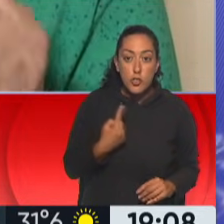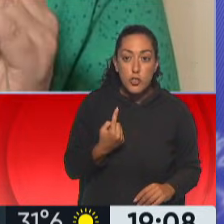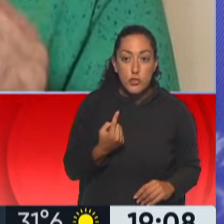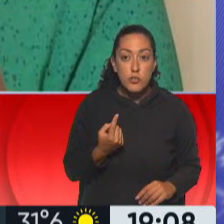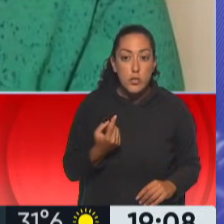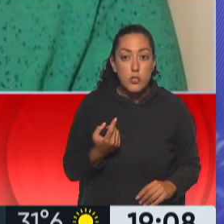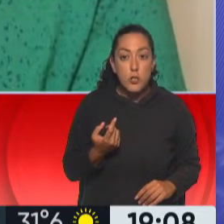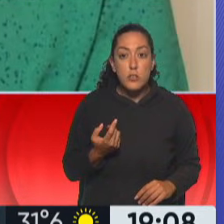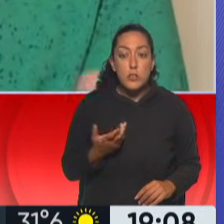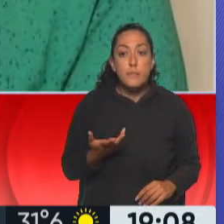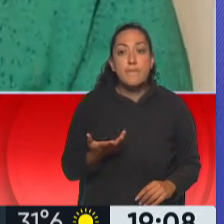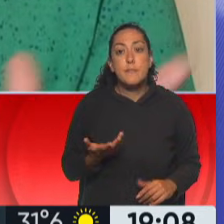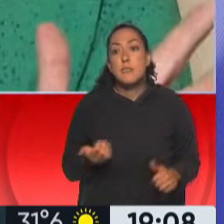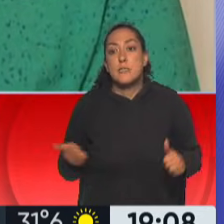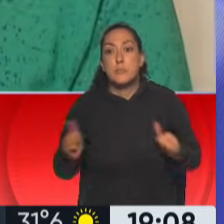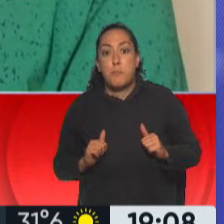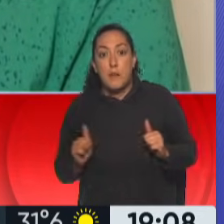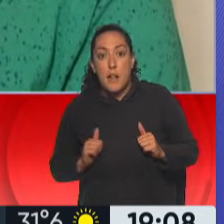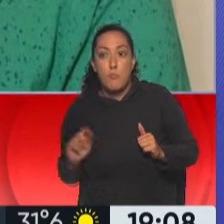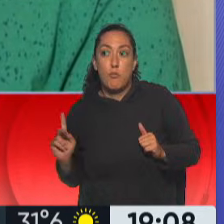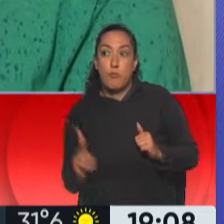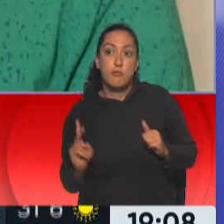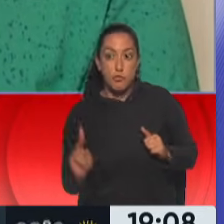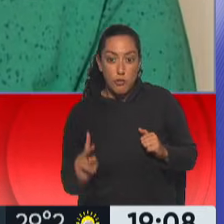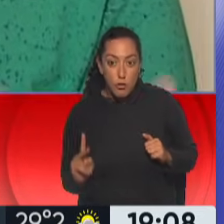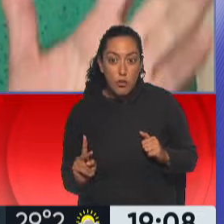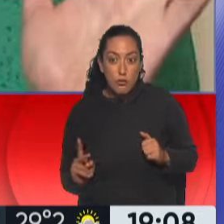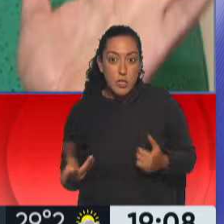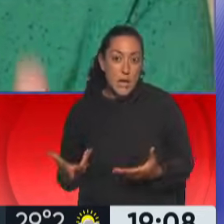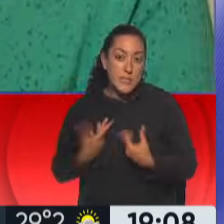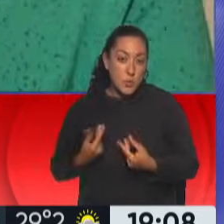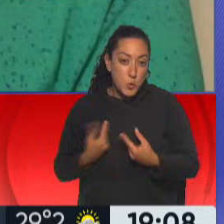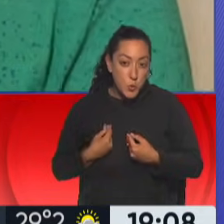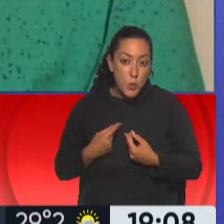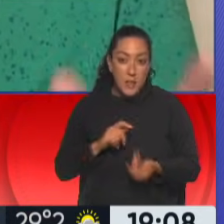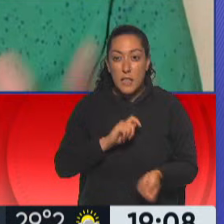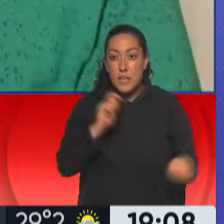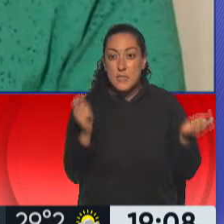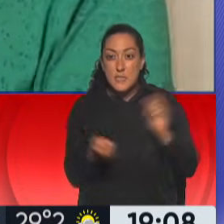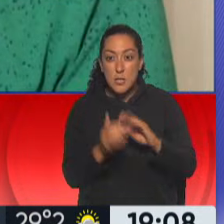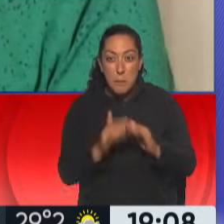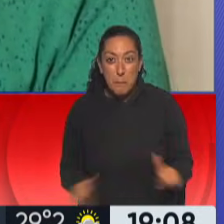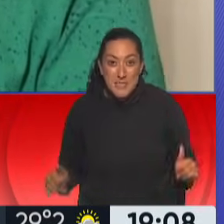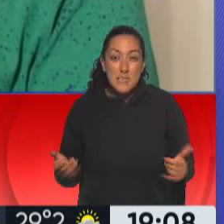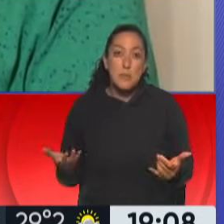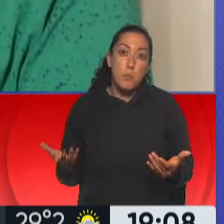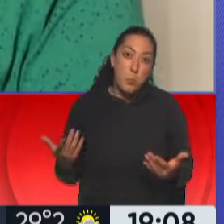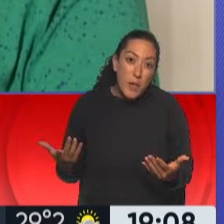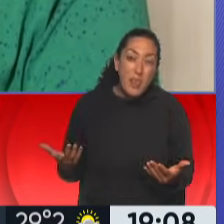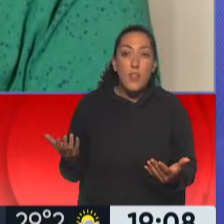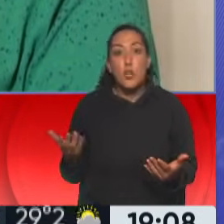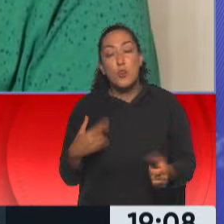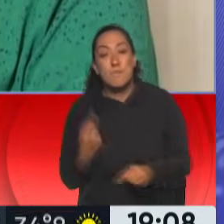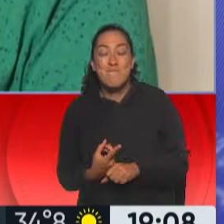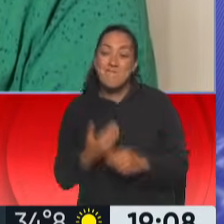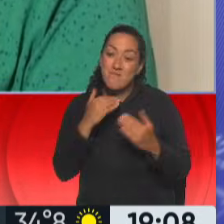podemos esperar que ellos nos ayuden en una transición en paz. Lidio, vos sabés